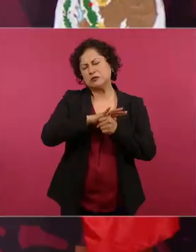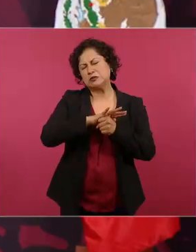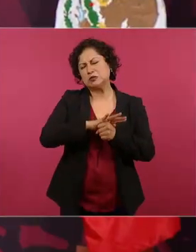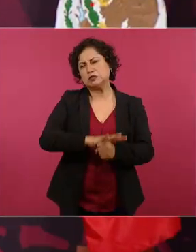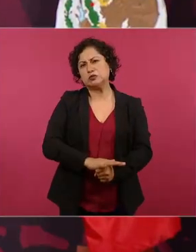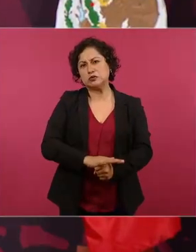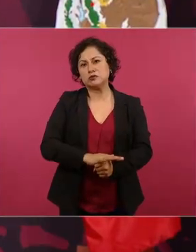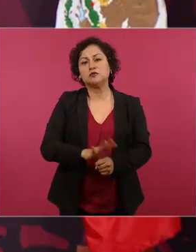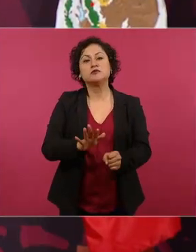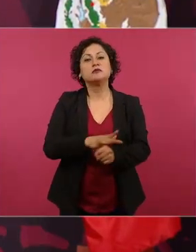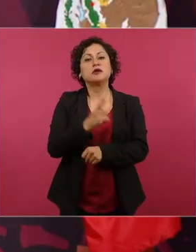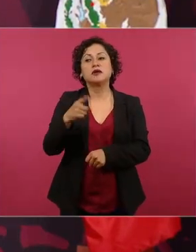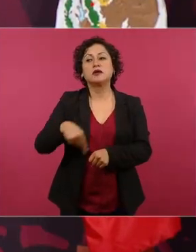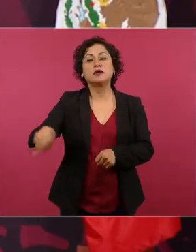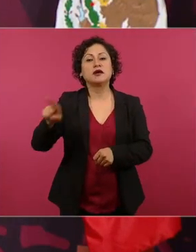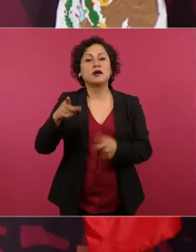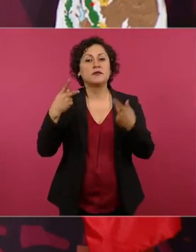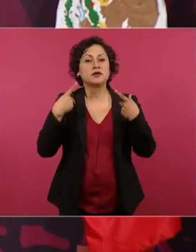trabajadores.